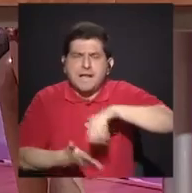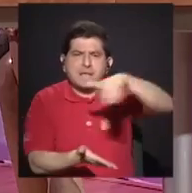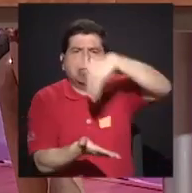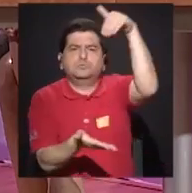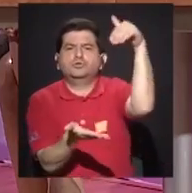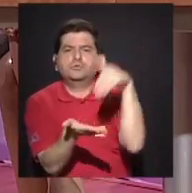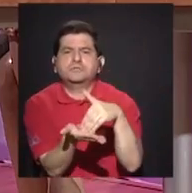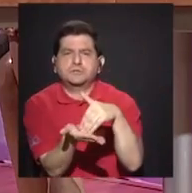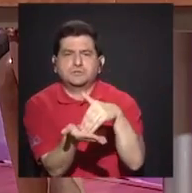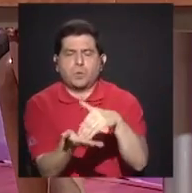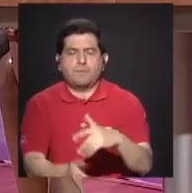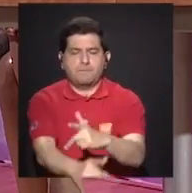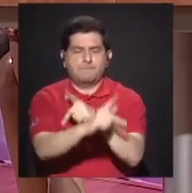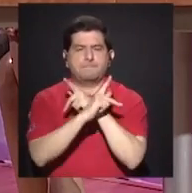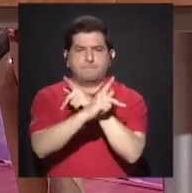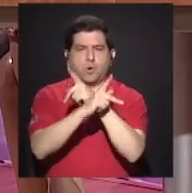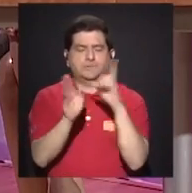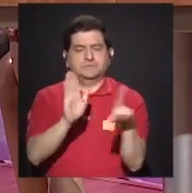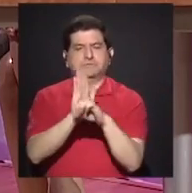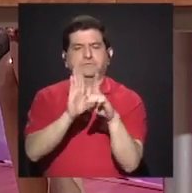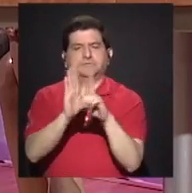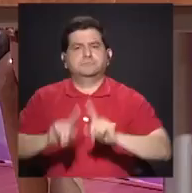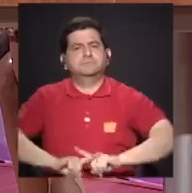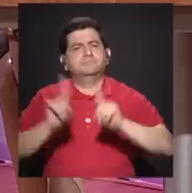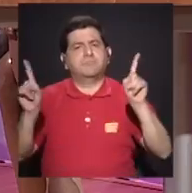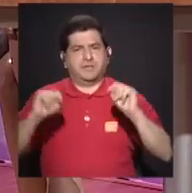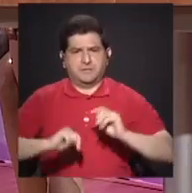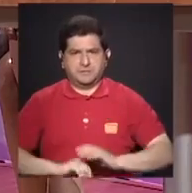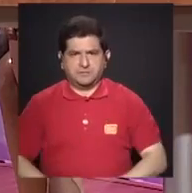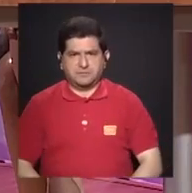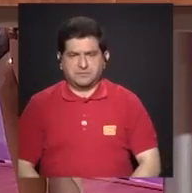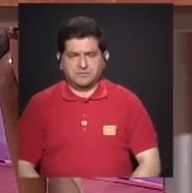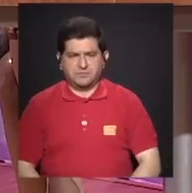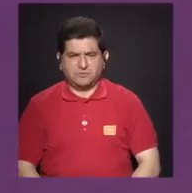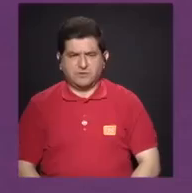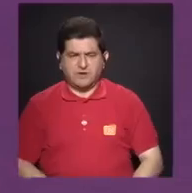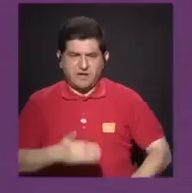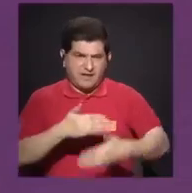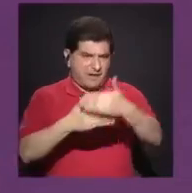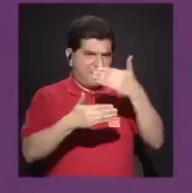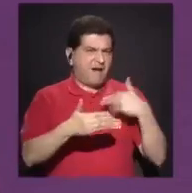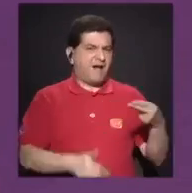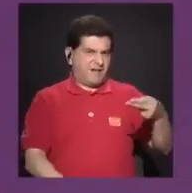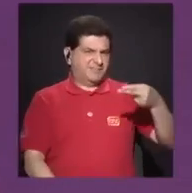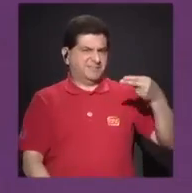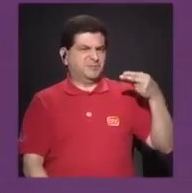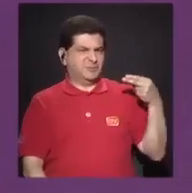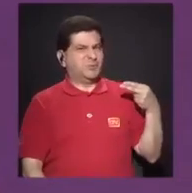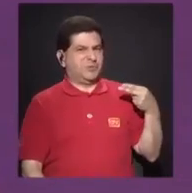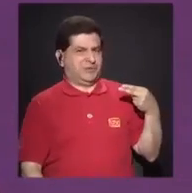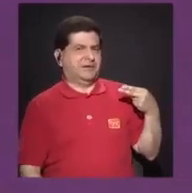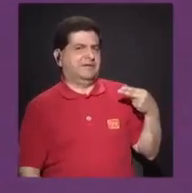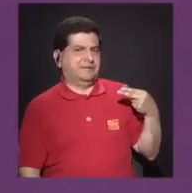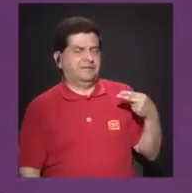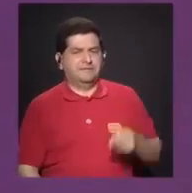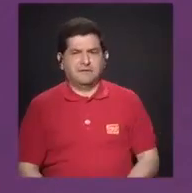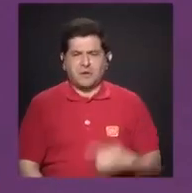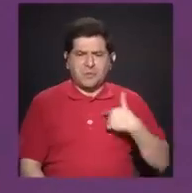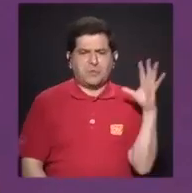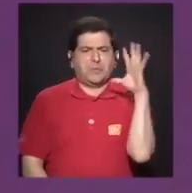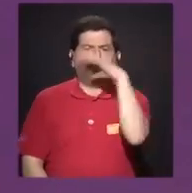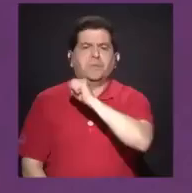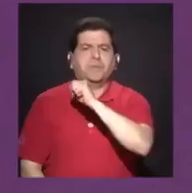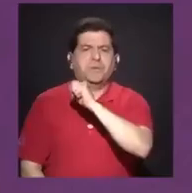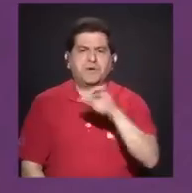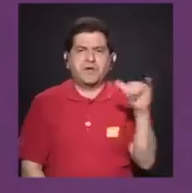central para la protección de estos derechos, pero finalmente atrás hay cola que majar, ¿verdad? Porque una se da cuenta